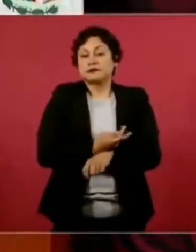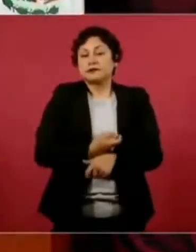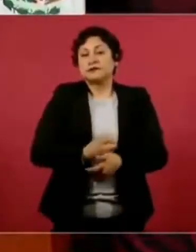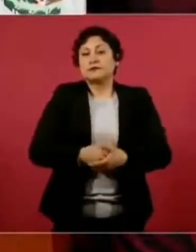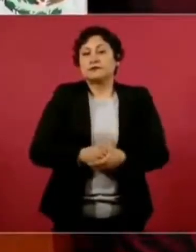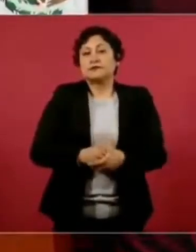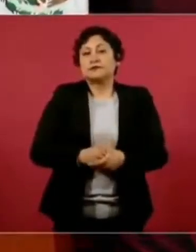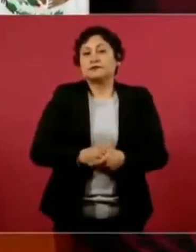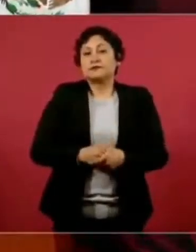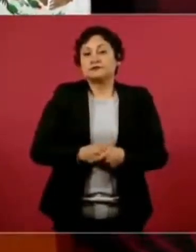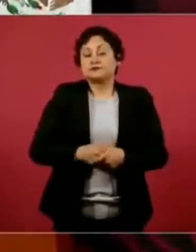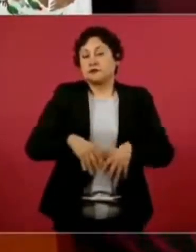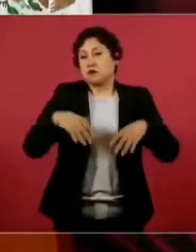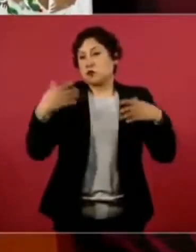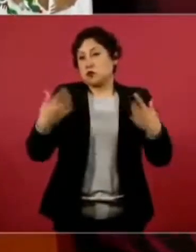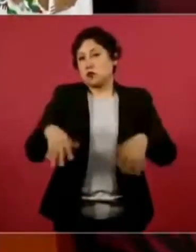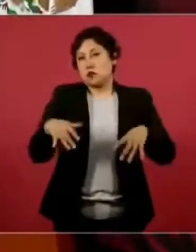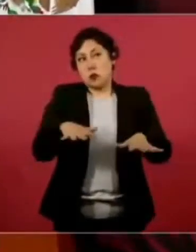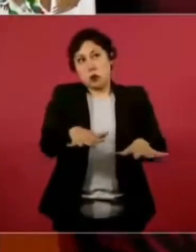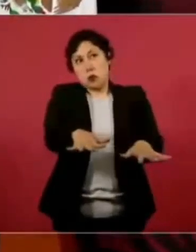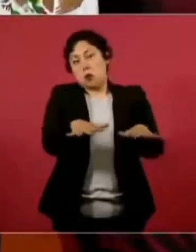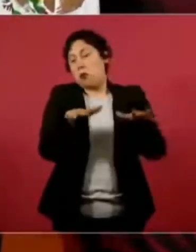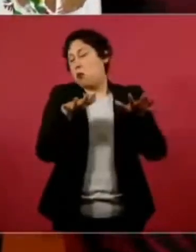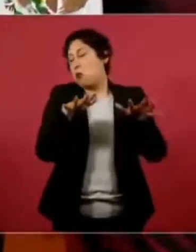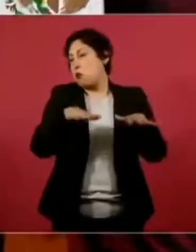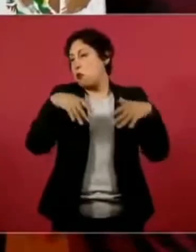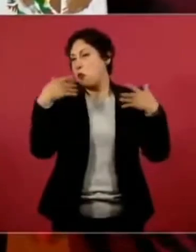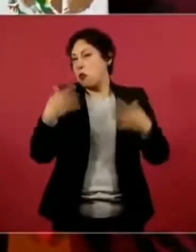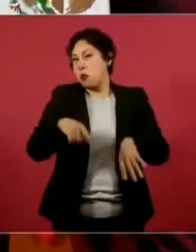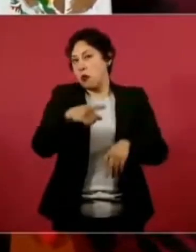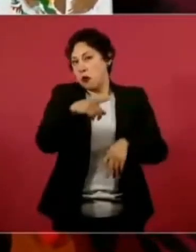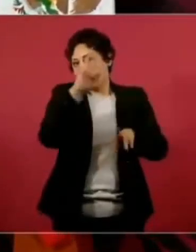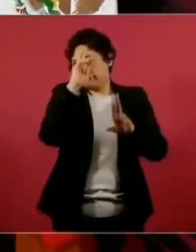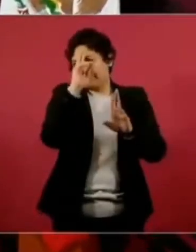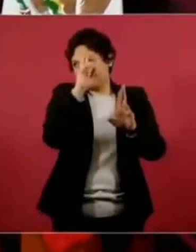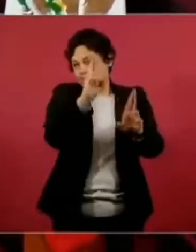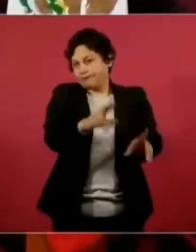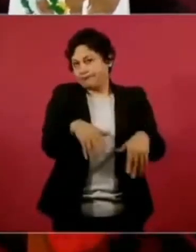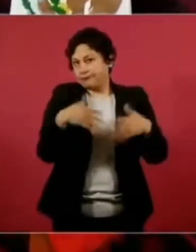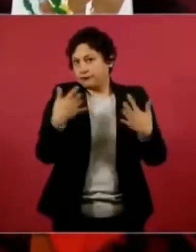las grandes figuras de la vida pública,